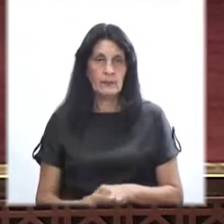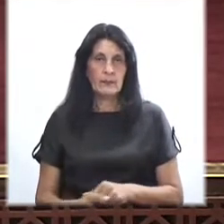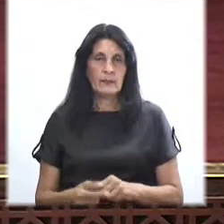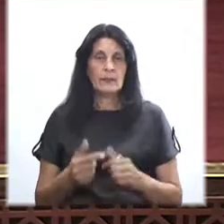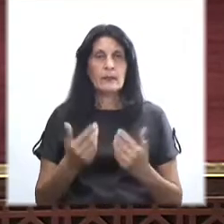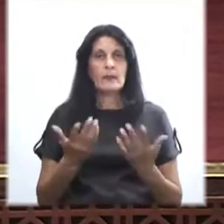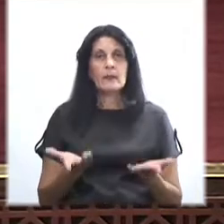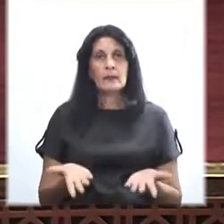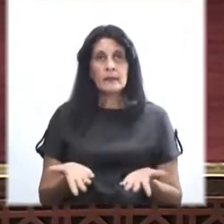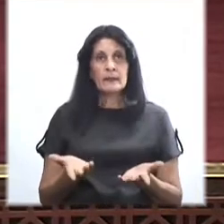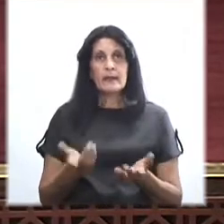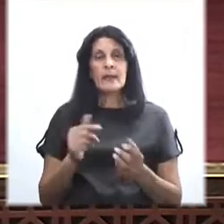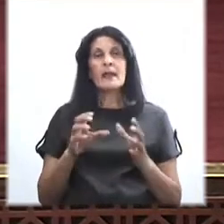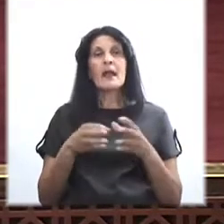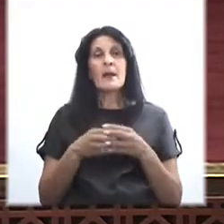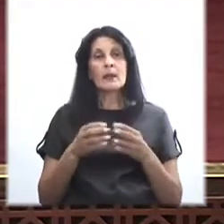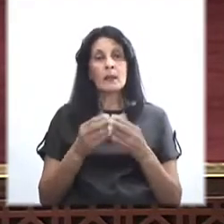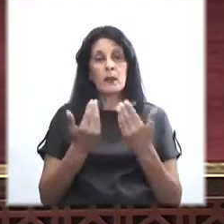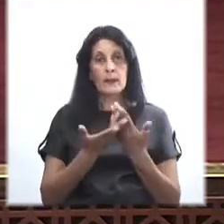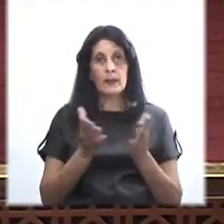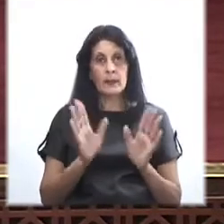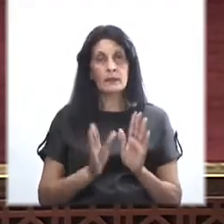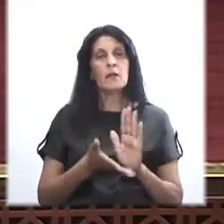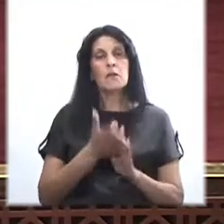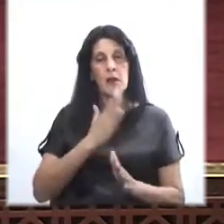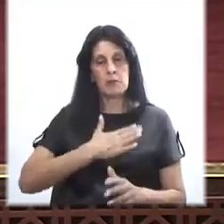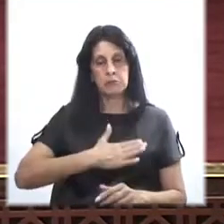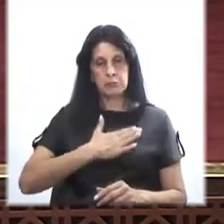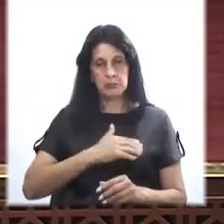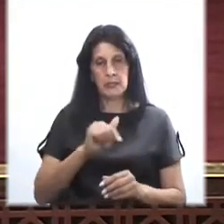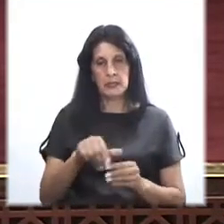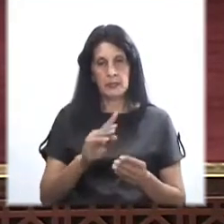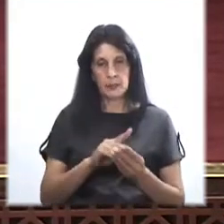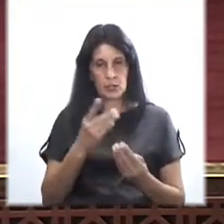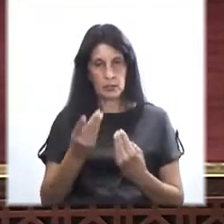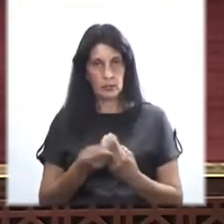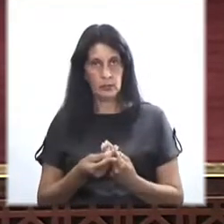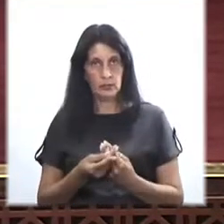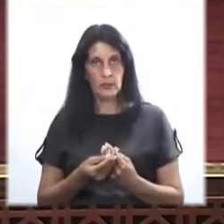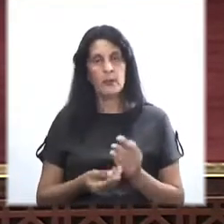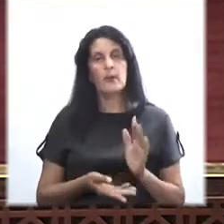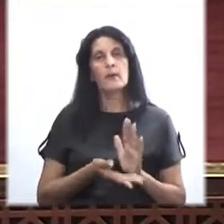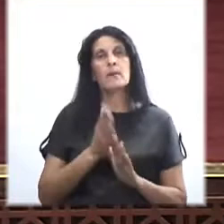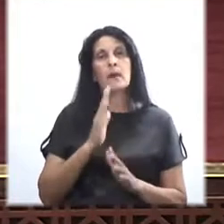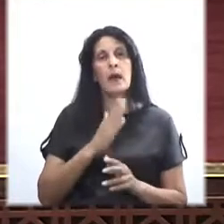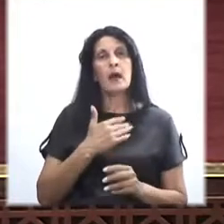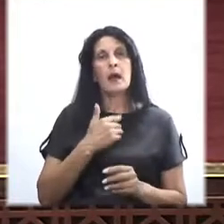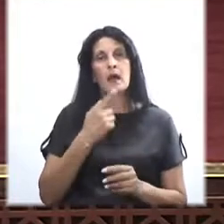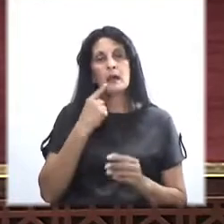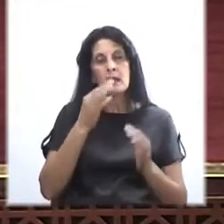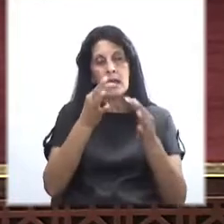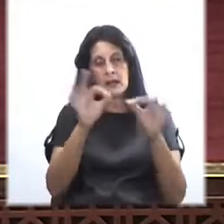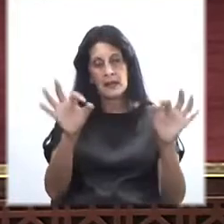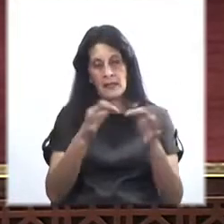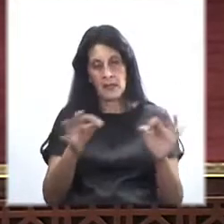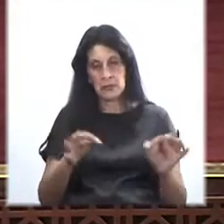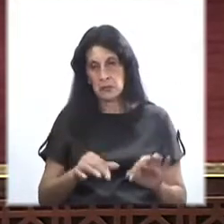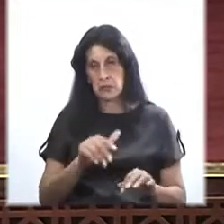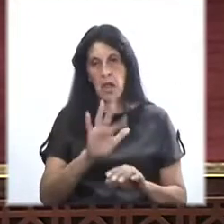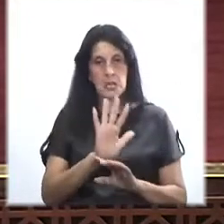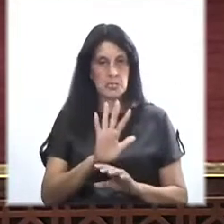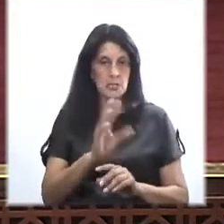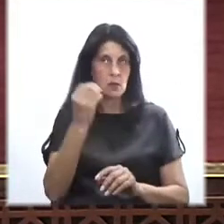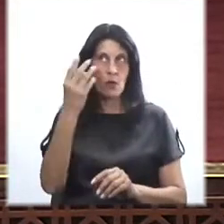Así que Cabildo Abierto va a acompañar este proyecto, lo va a acompañar la redacción tal cual la